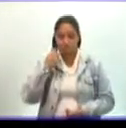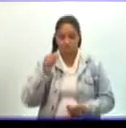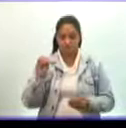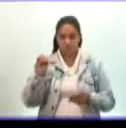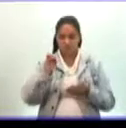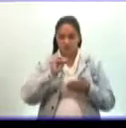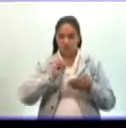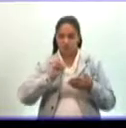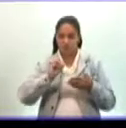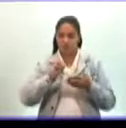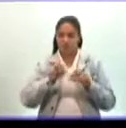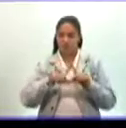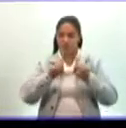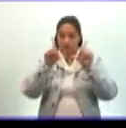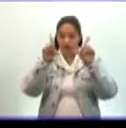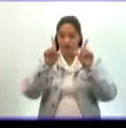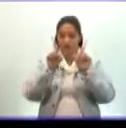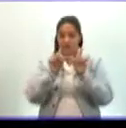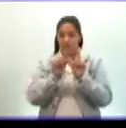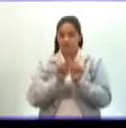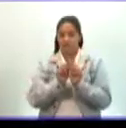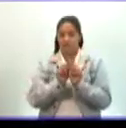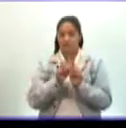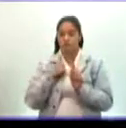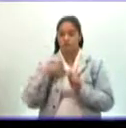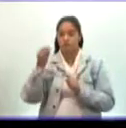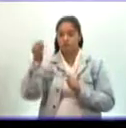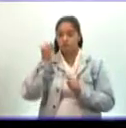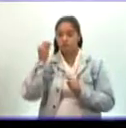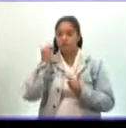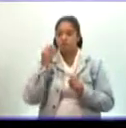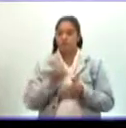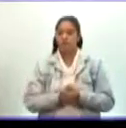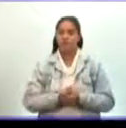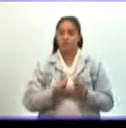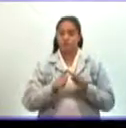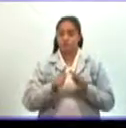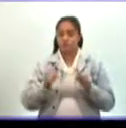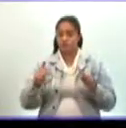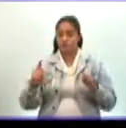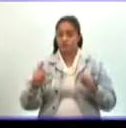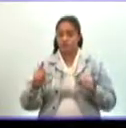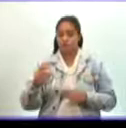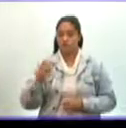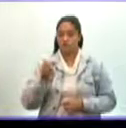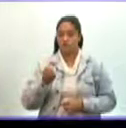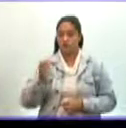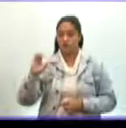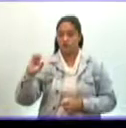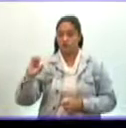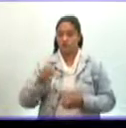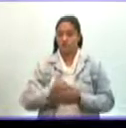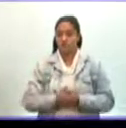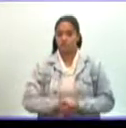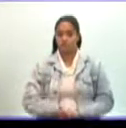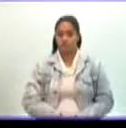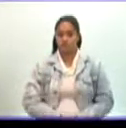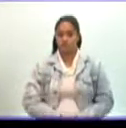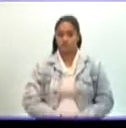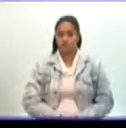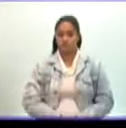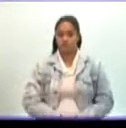nuestra figura lo que conocemos. Conocemos ya la longitud del segmento AO y vamos a hallar